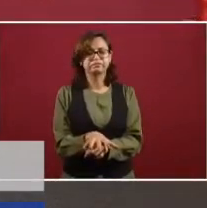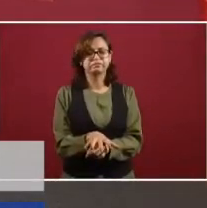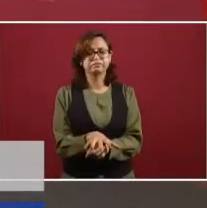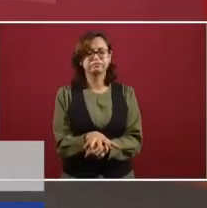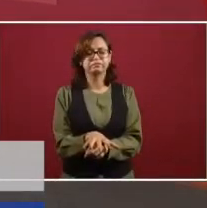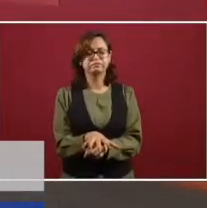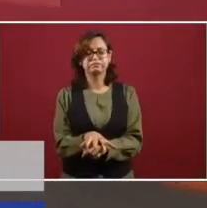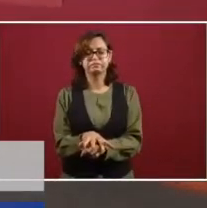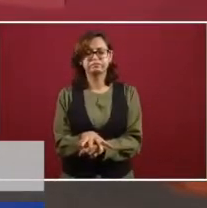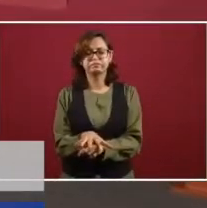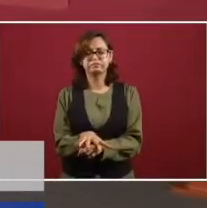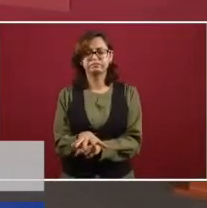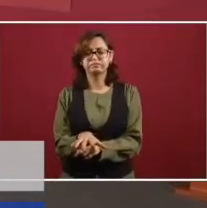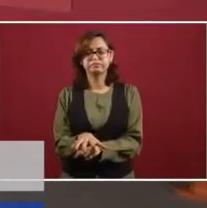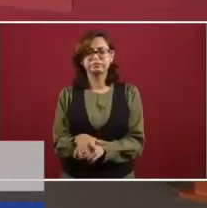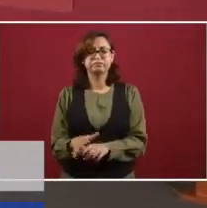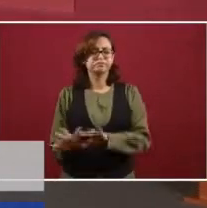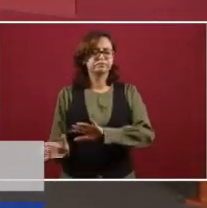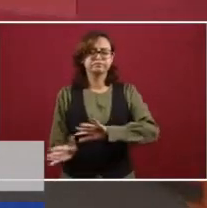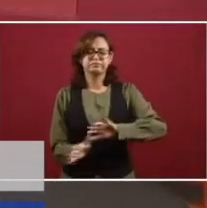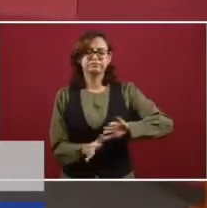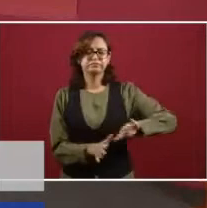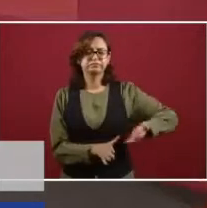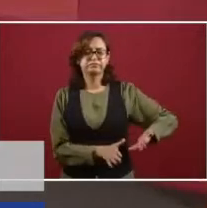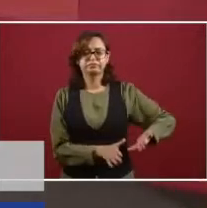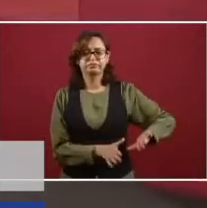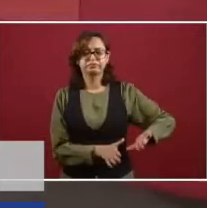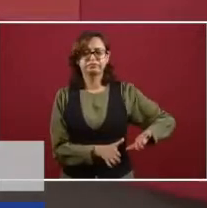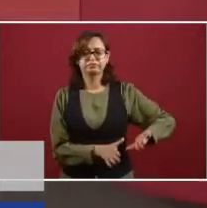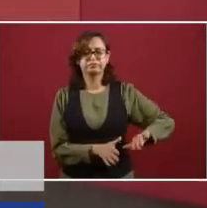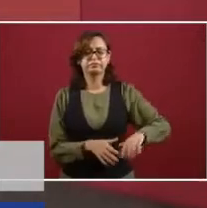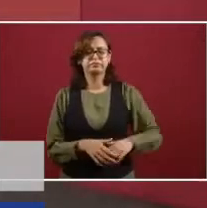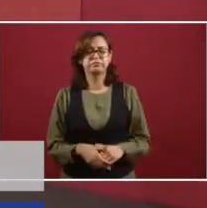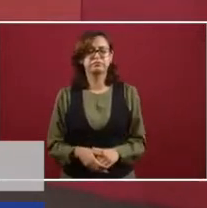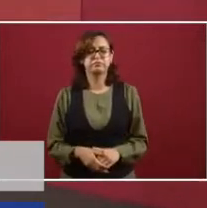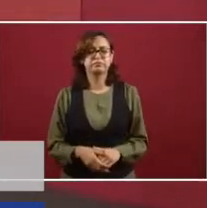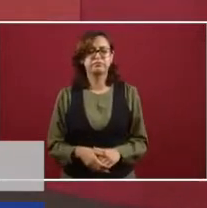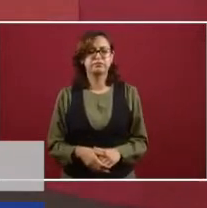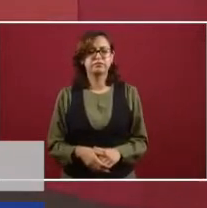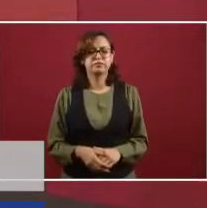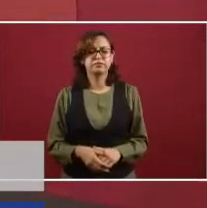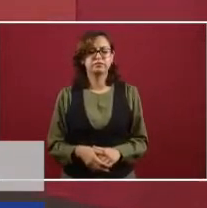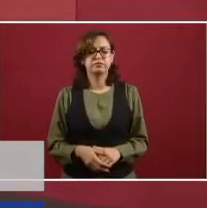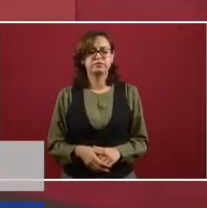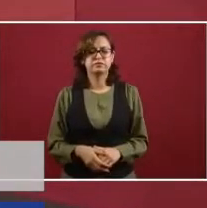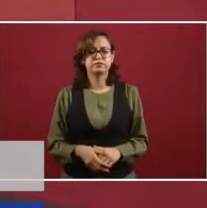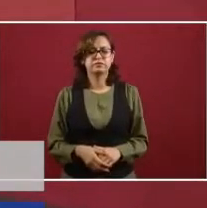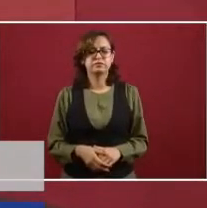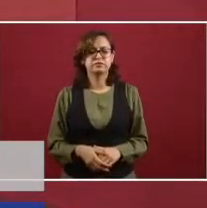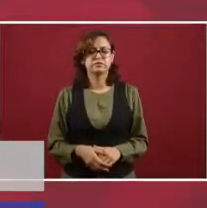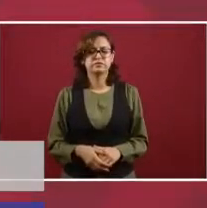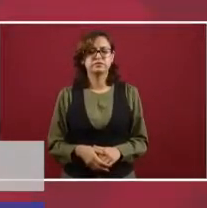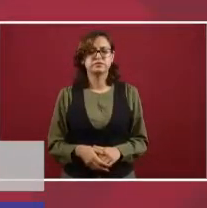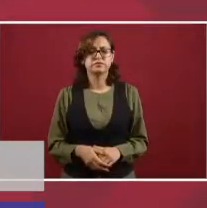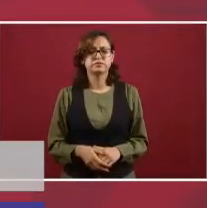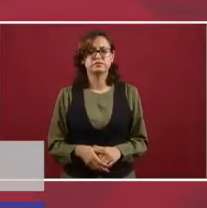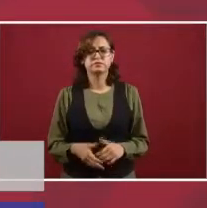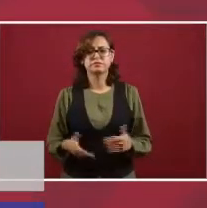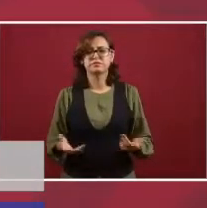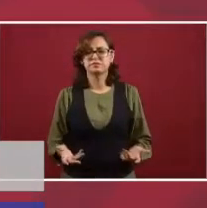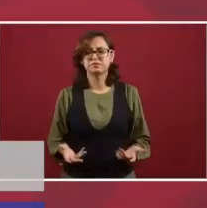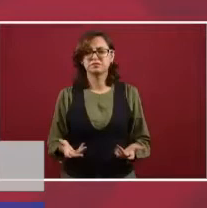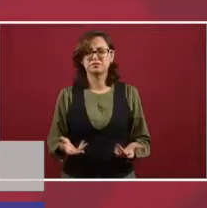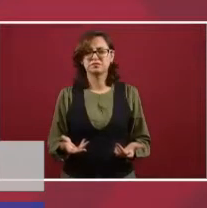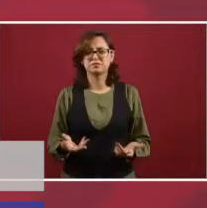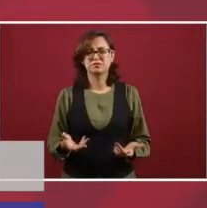la democracia no tiene por qué ocultarse detrás de una máscara. La autoridad estará pendiente y dará seguimiento a las manifestaciones.